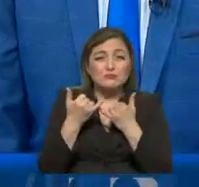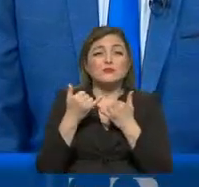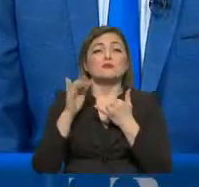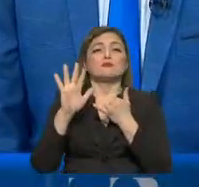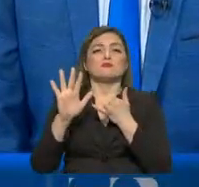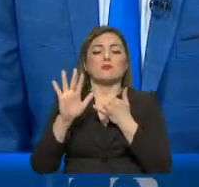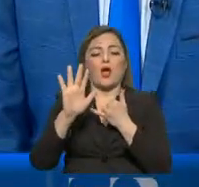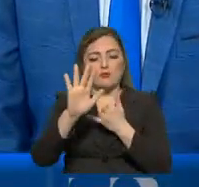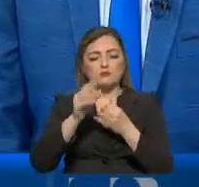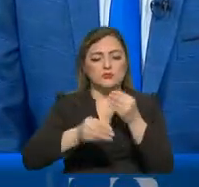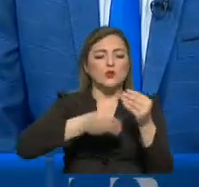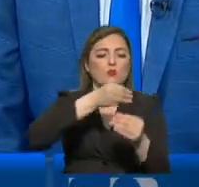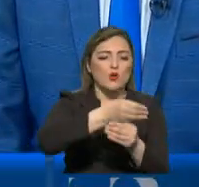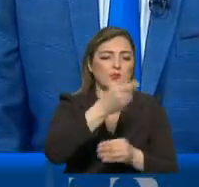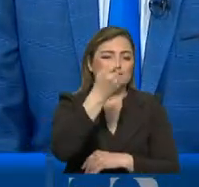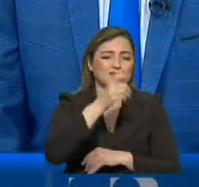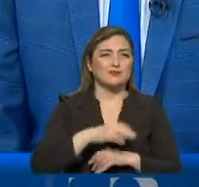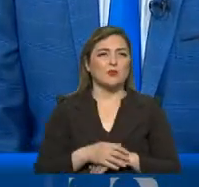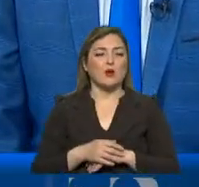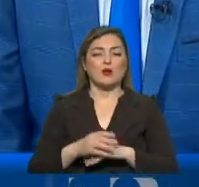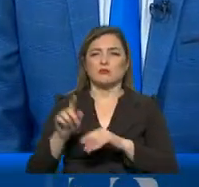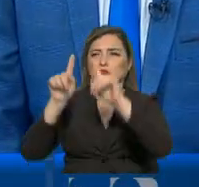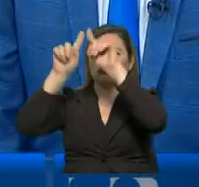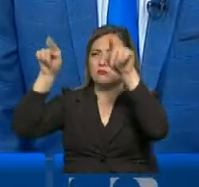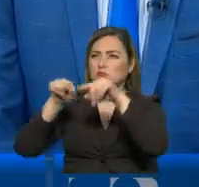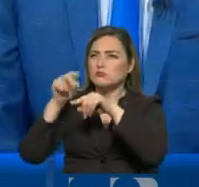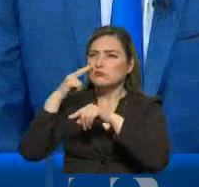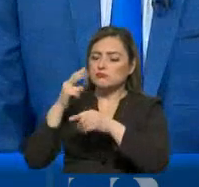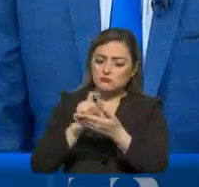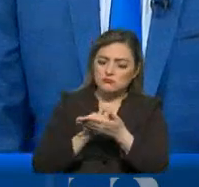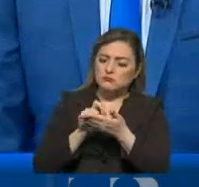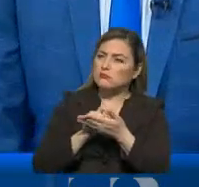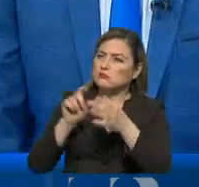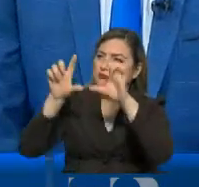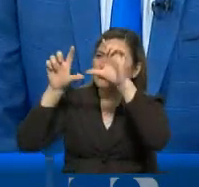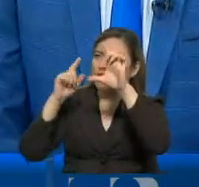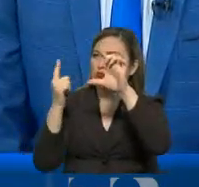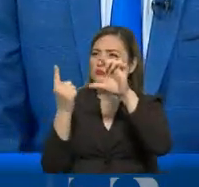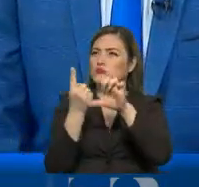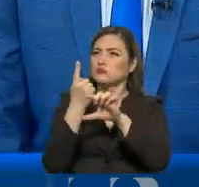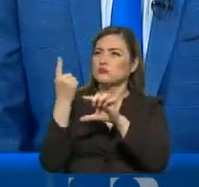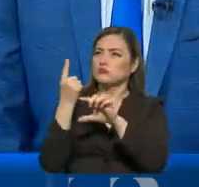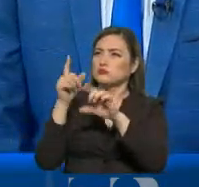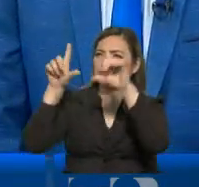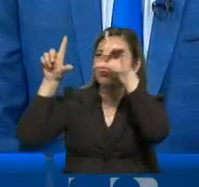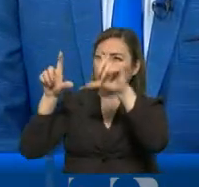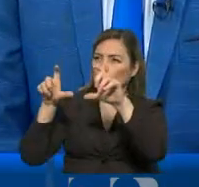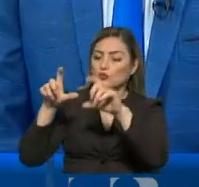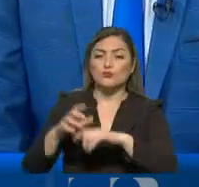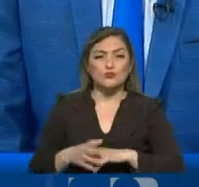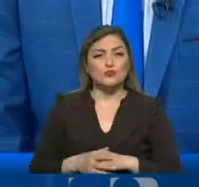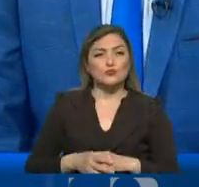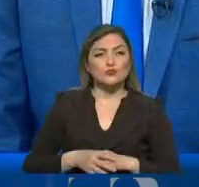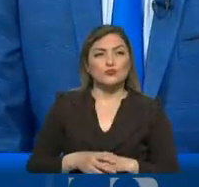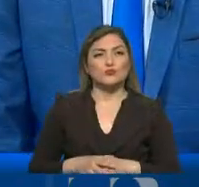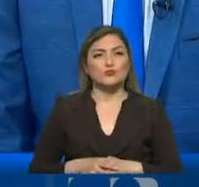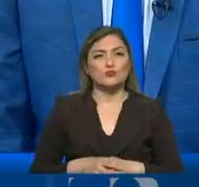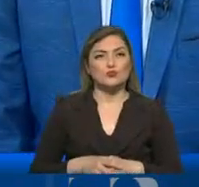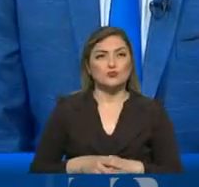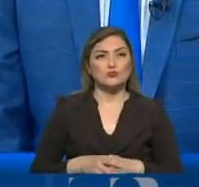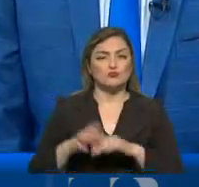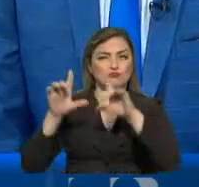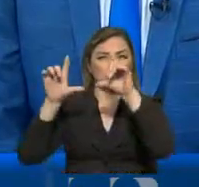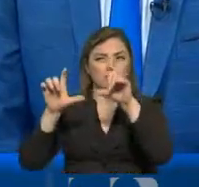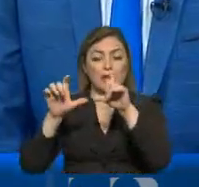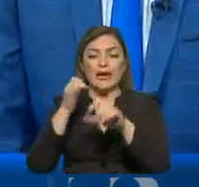uno de los medidores para ir registrando las mediciones reales que tenemos y si se requiere o si en el caso de que verifiquemos alguna de las